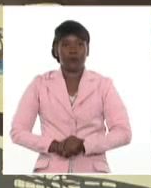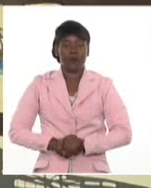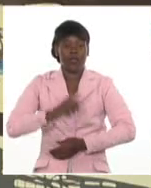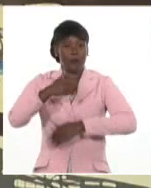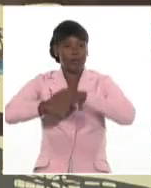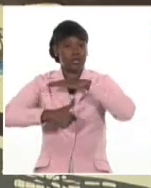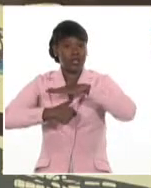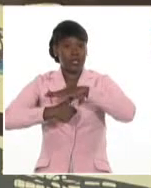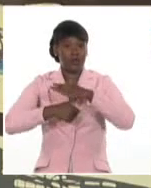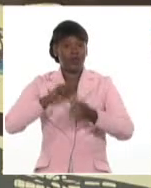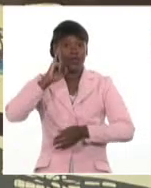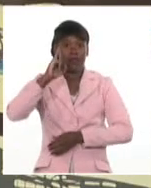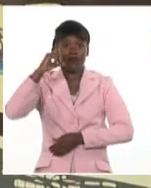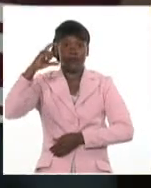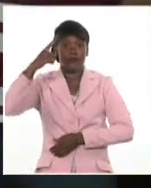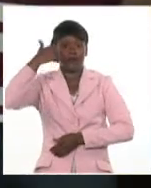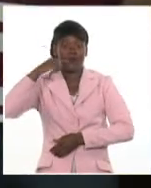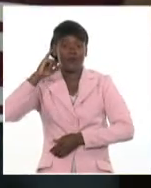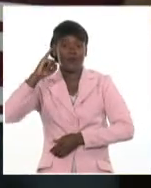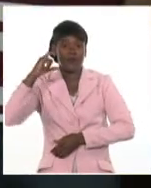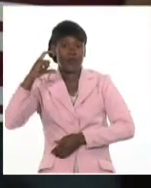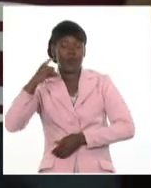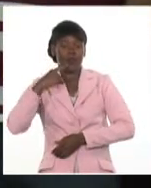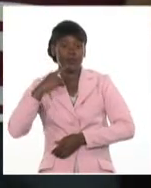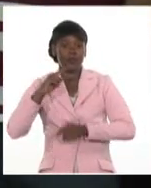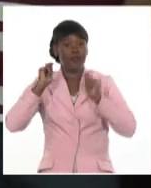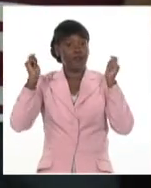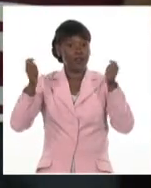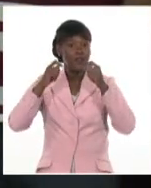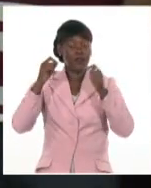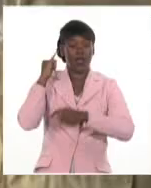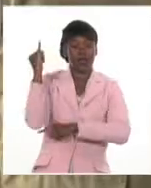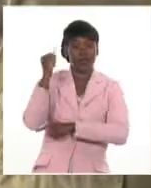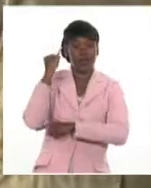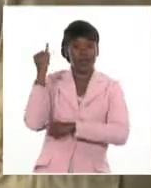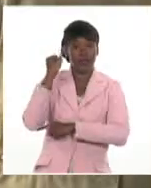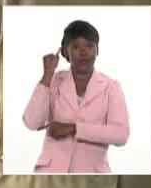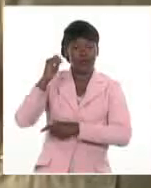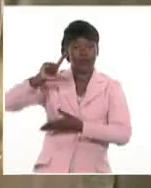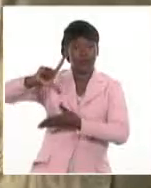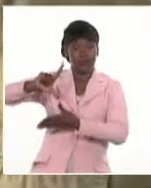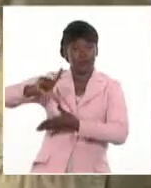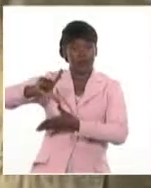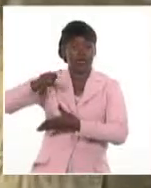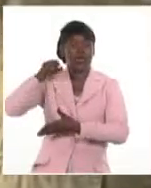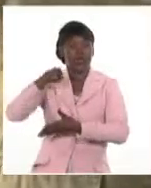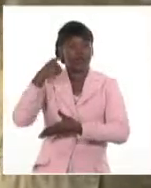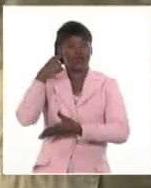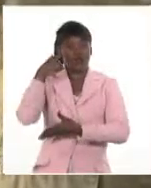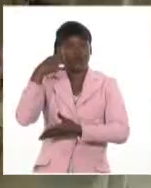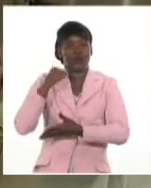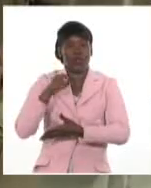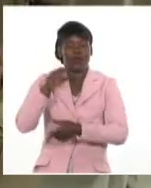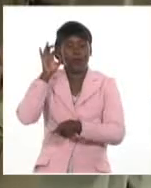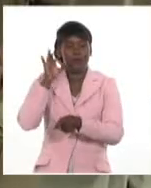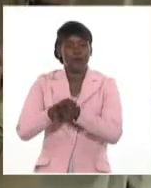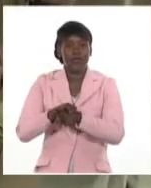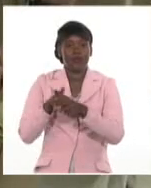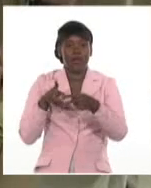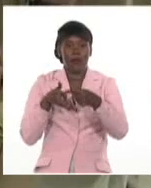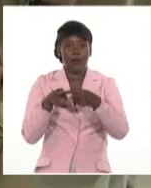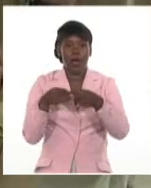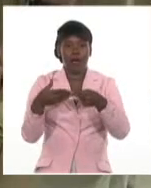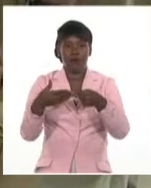comentó que entre las actividades del Festival Internacional del Nuevo Cine Latinoamericano está la apertura el 12 de diciembre del Centro del